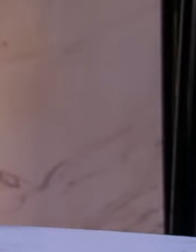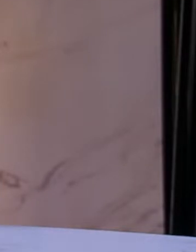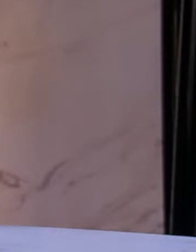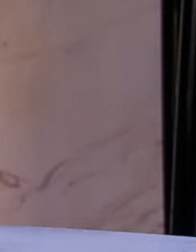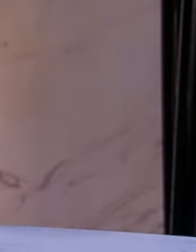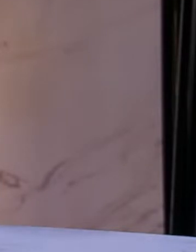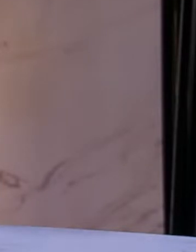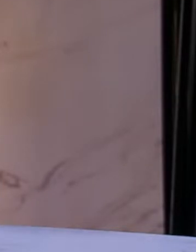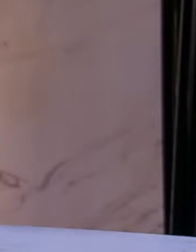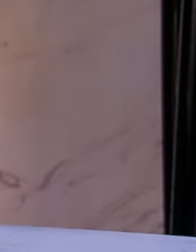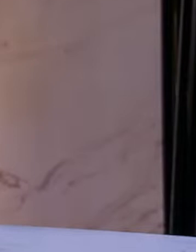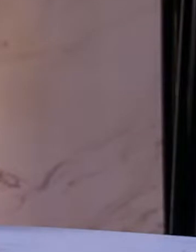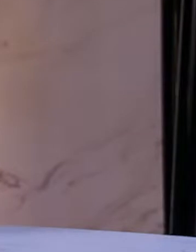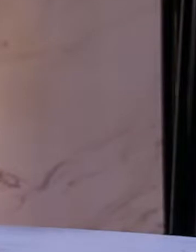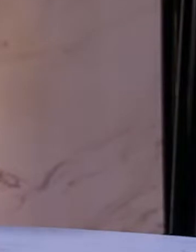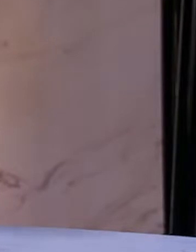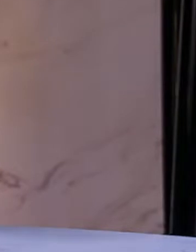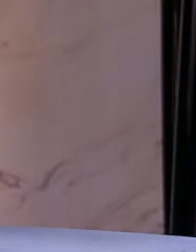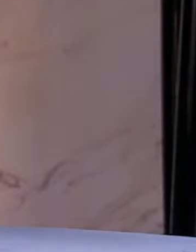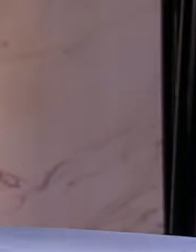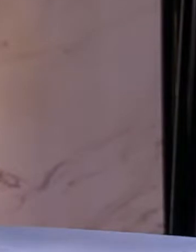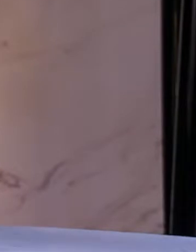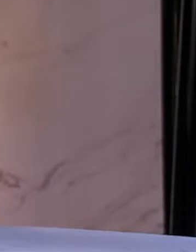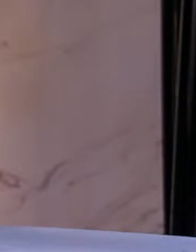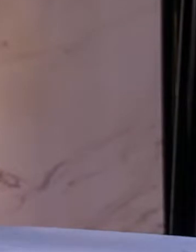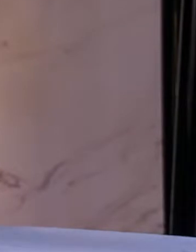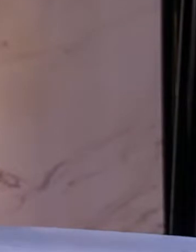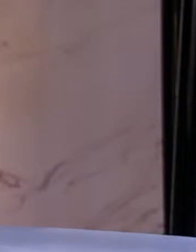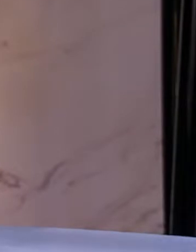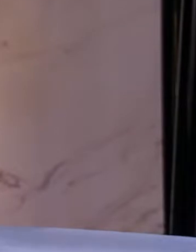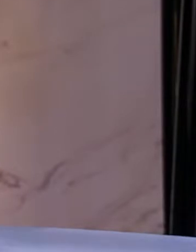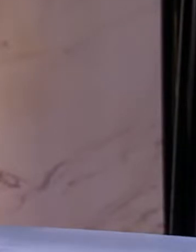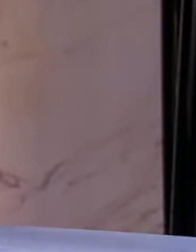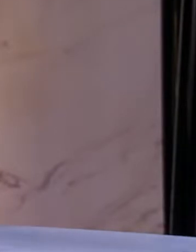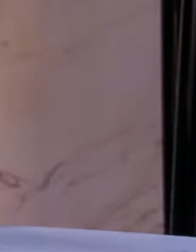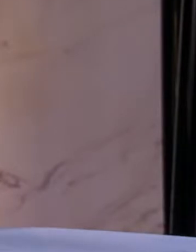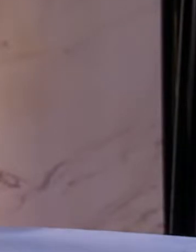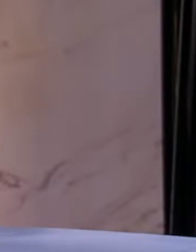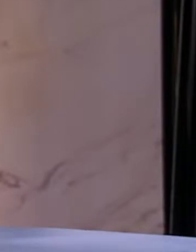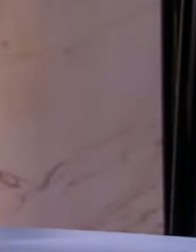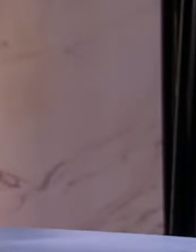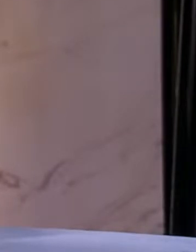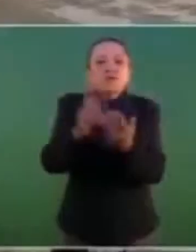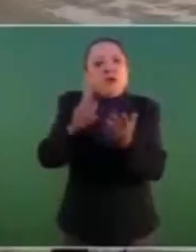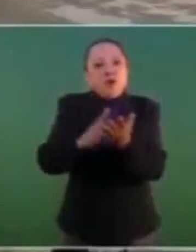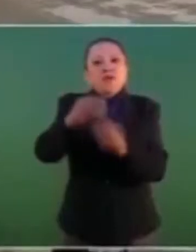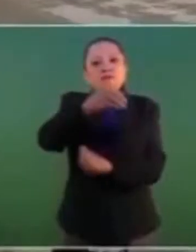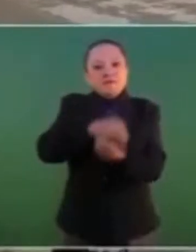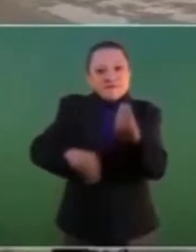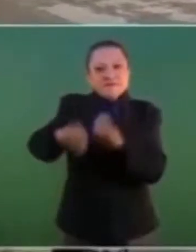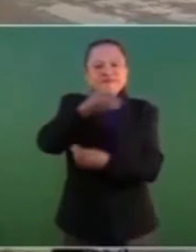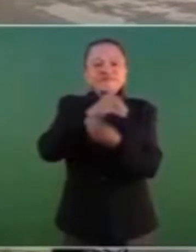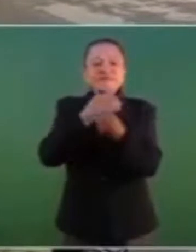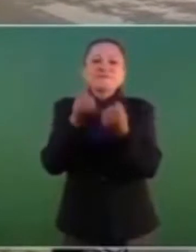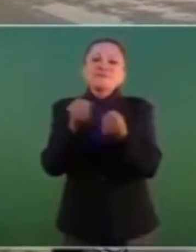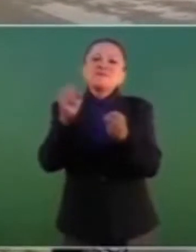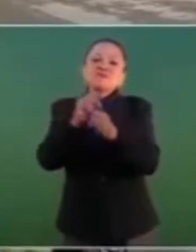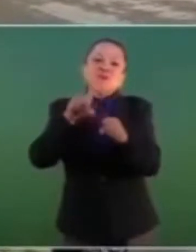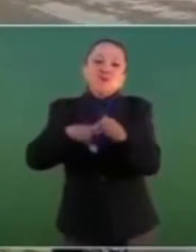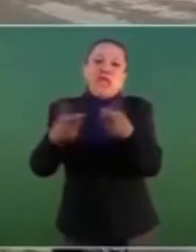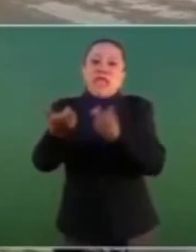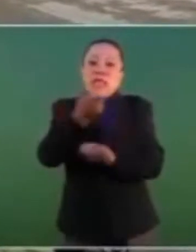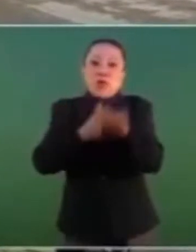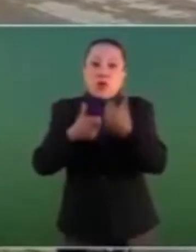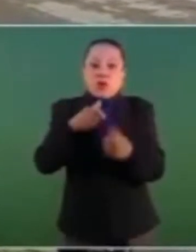o... también tiene derecho a equivocarse, ¿eh? Es humano, perdónenme, es humano. Pero escúchenlo, por favor. De esta tribuna,